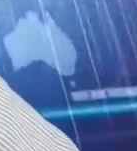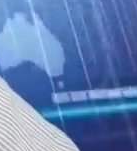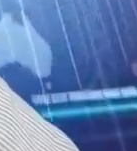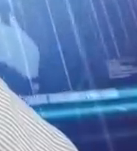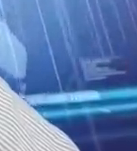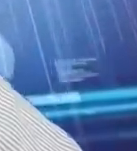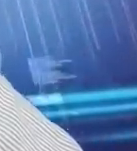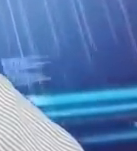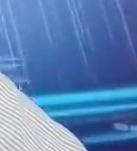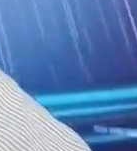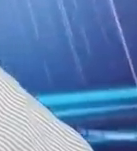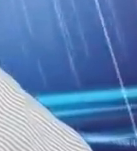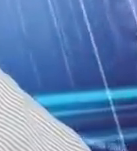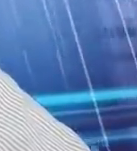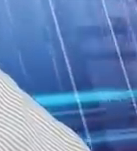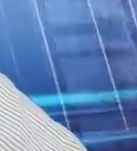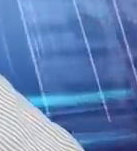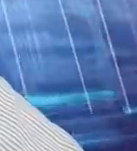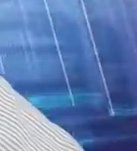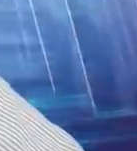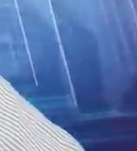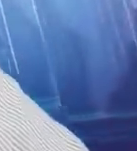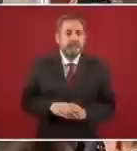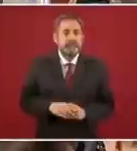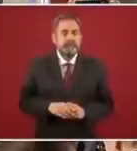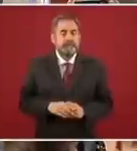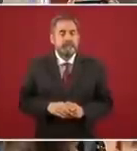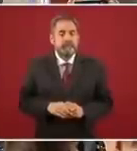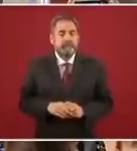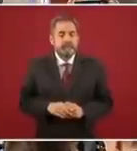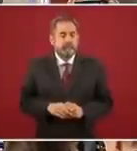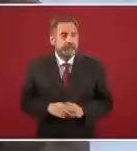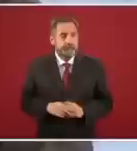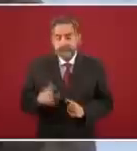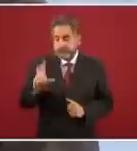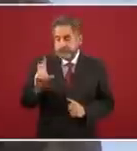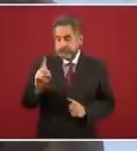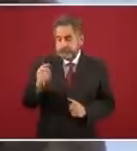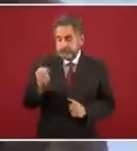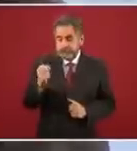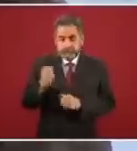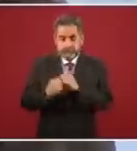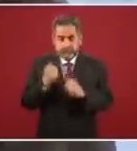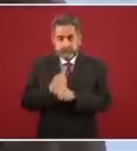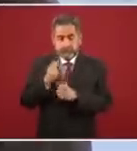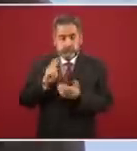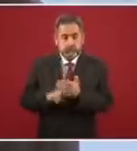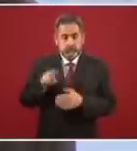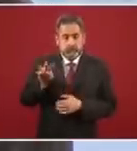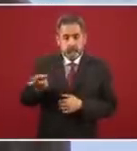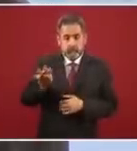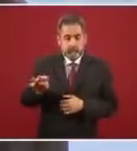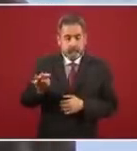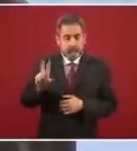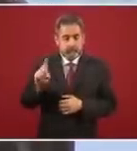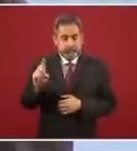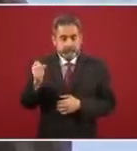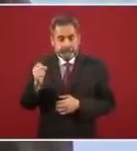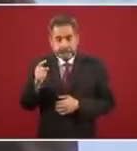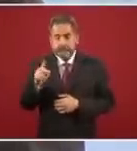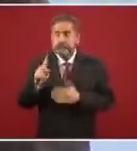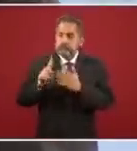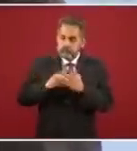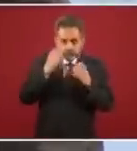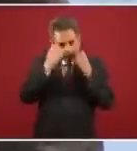no se hace la rifa para liquidarlo. Vamos a escuchar. En 30 de septiembre de 2019, le pedimos una